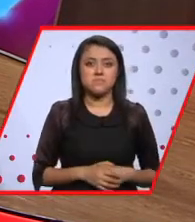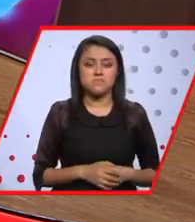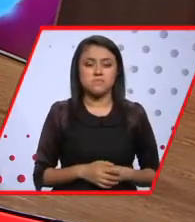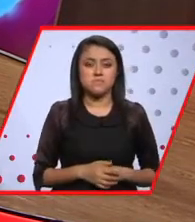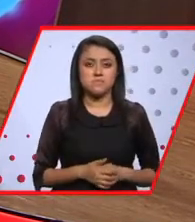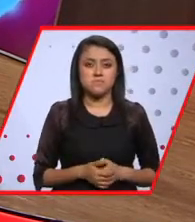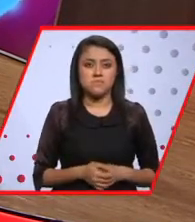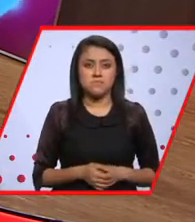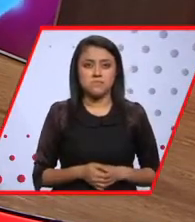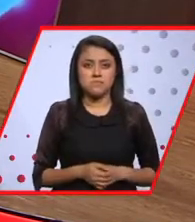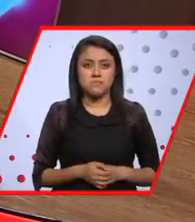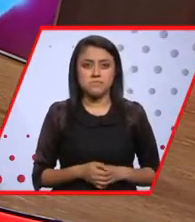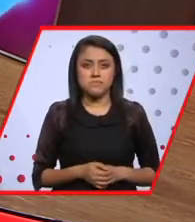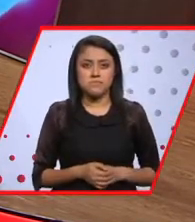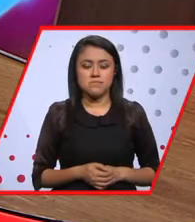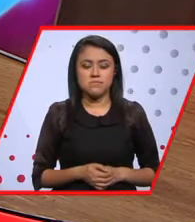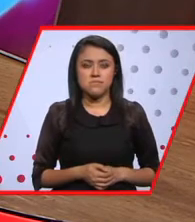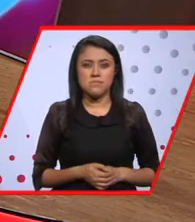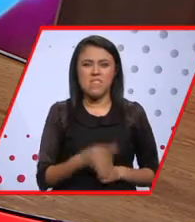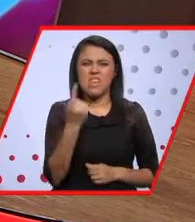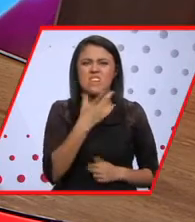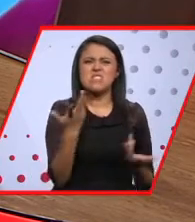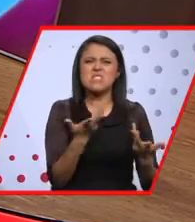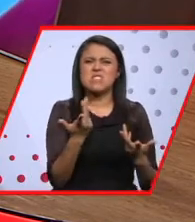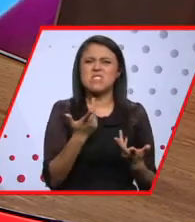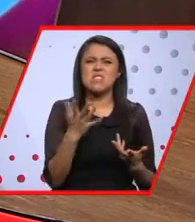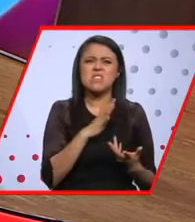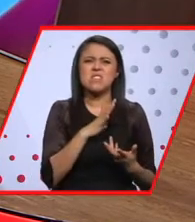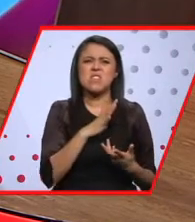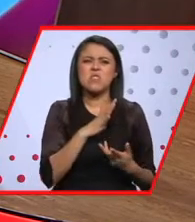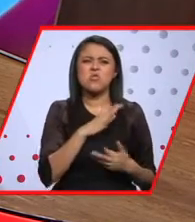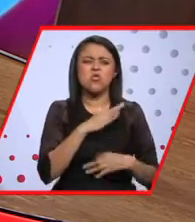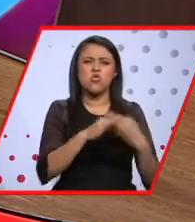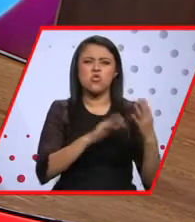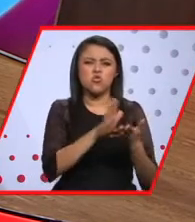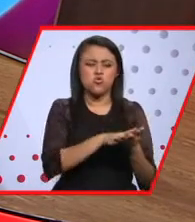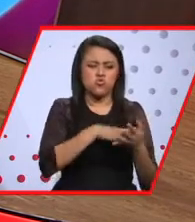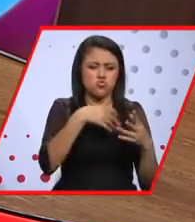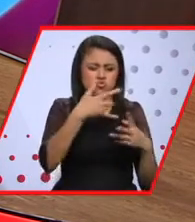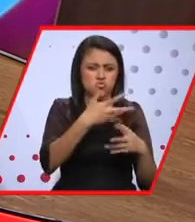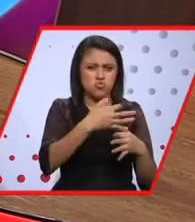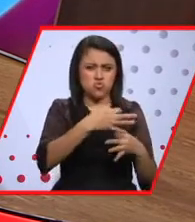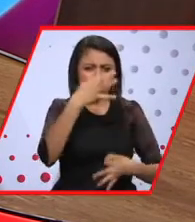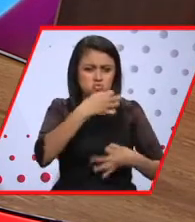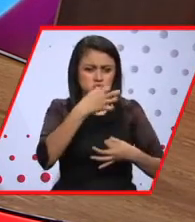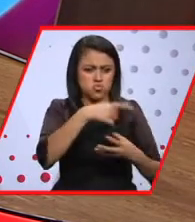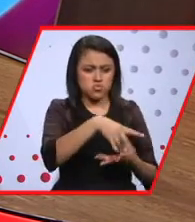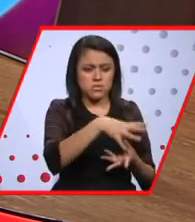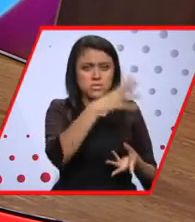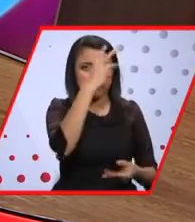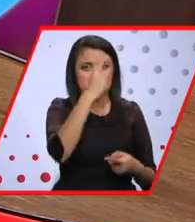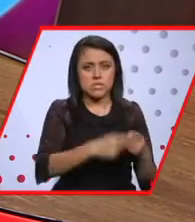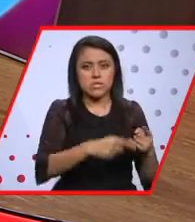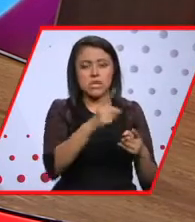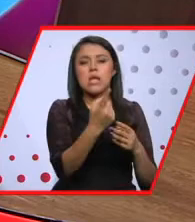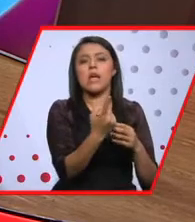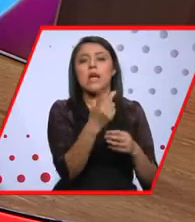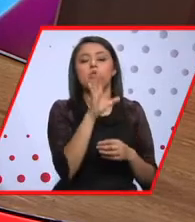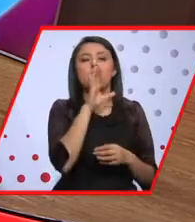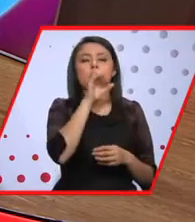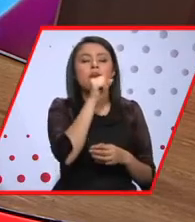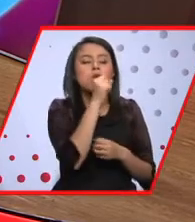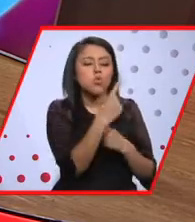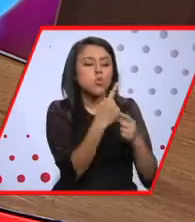artesanal. Lo que sale del ahí nylon. Ahí le queman los hilitos que quedan... El nylon. Ajá, por ahí volando.